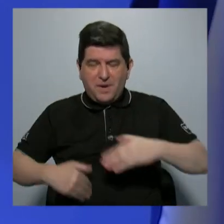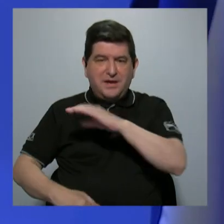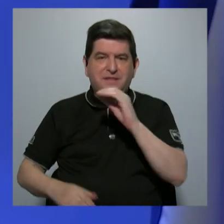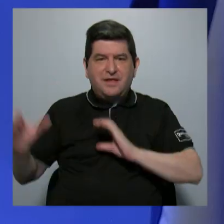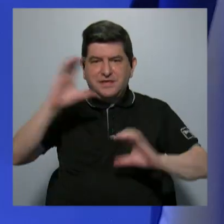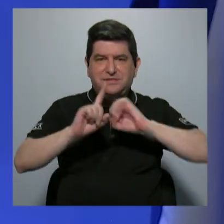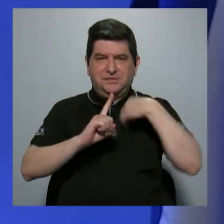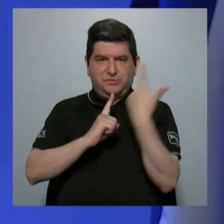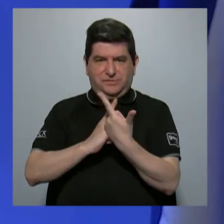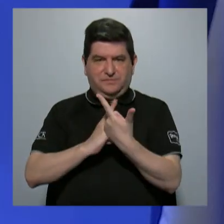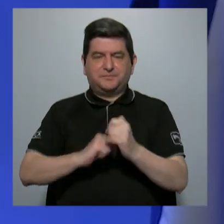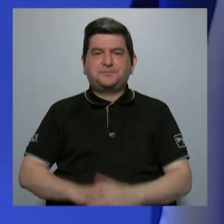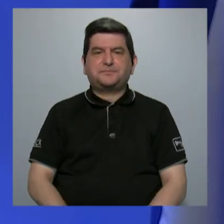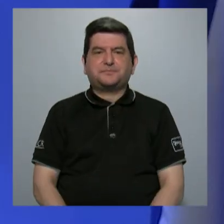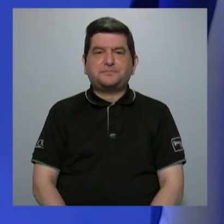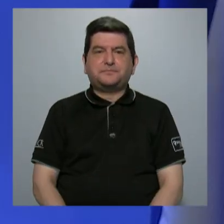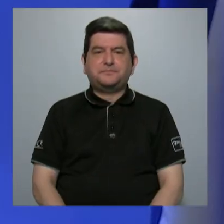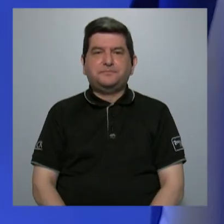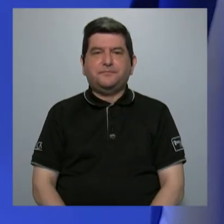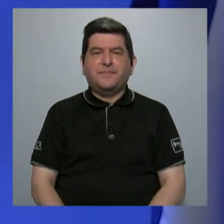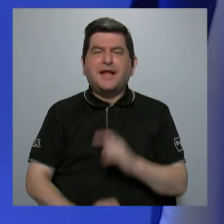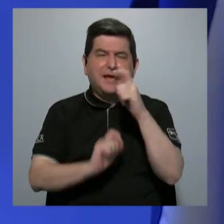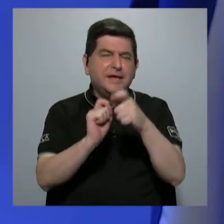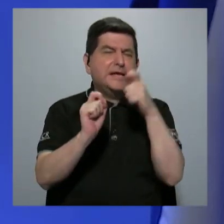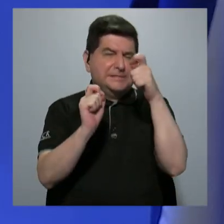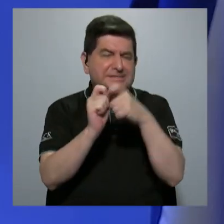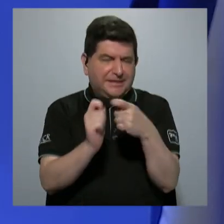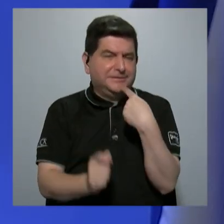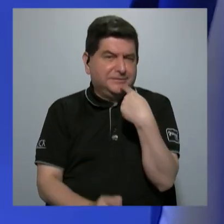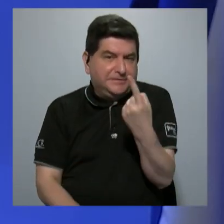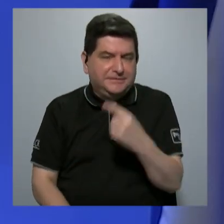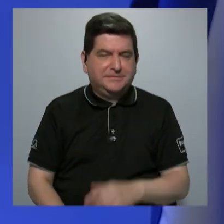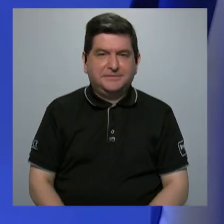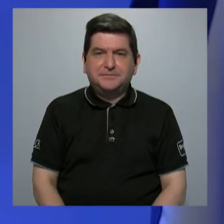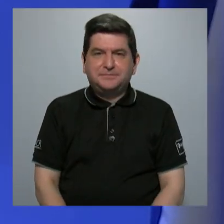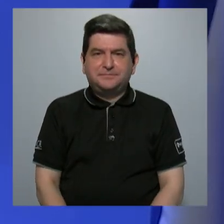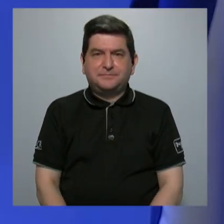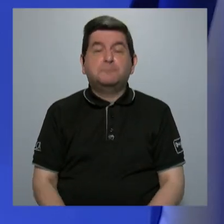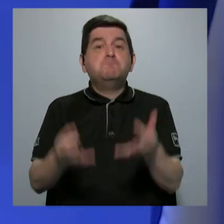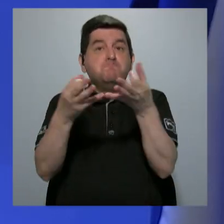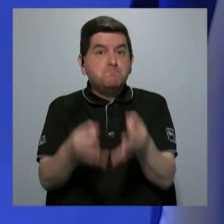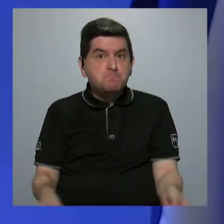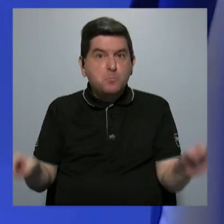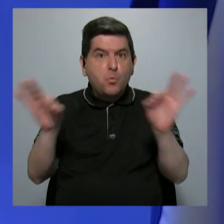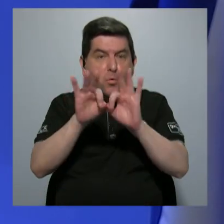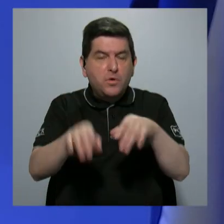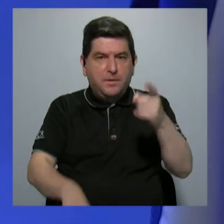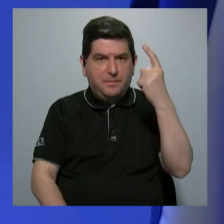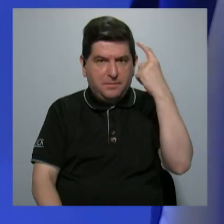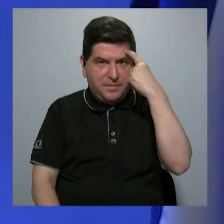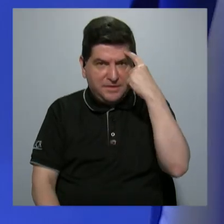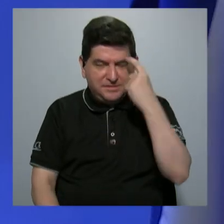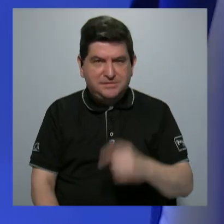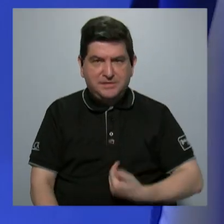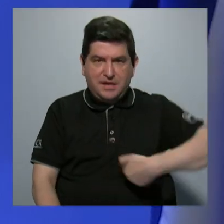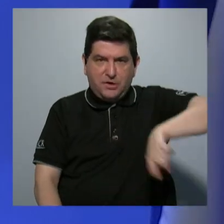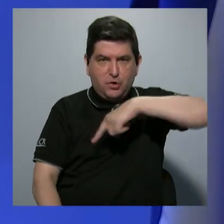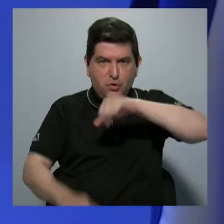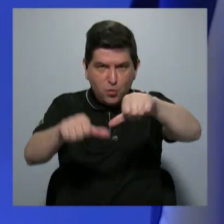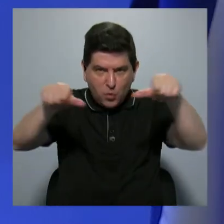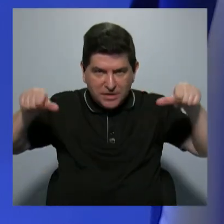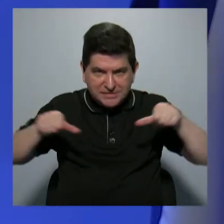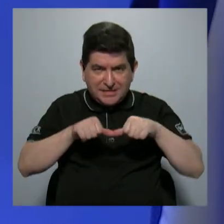ciencias sociales. Siendo un poco más específica, también creo que es importante considerar que nuestra área, que